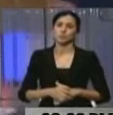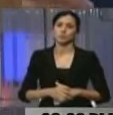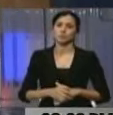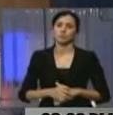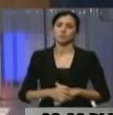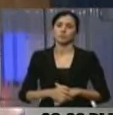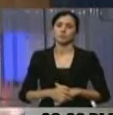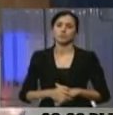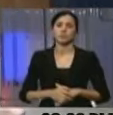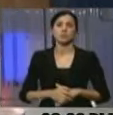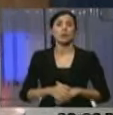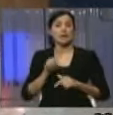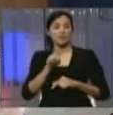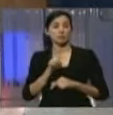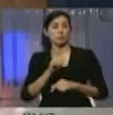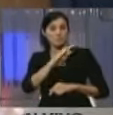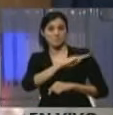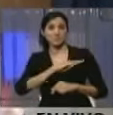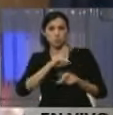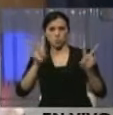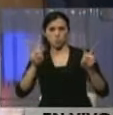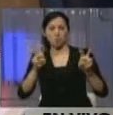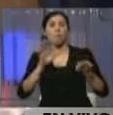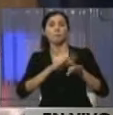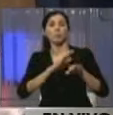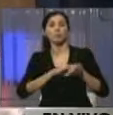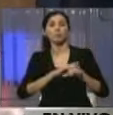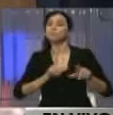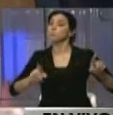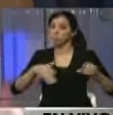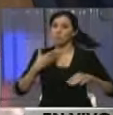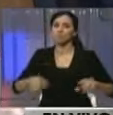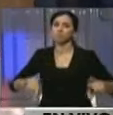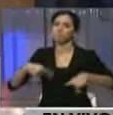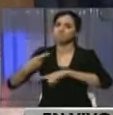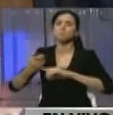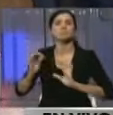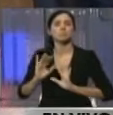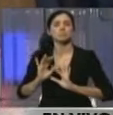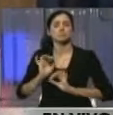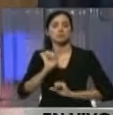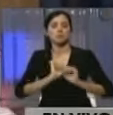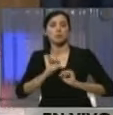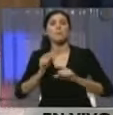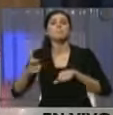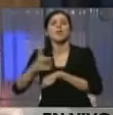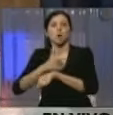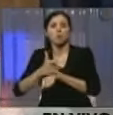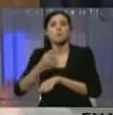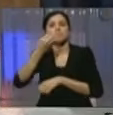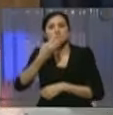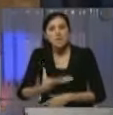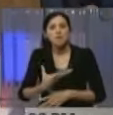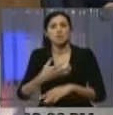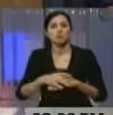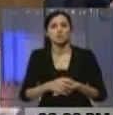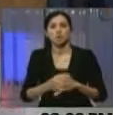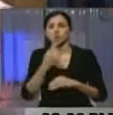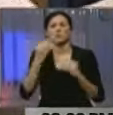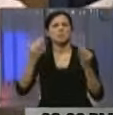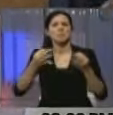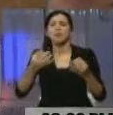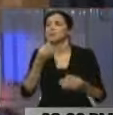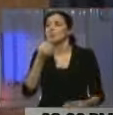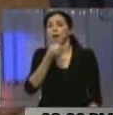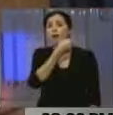digo que es el gran instrumento porque es un instrumento de ofensiva, es un instrumento para gobernar. Yo he dicho en todas partes, ¿qué hacen los